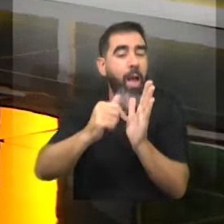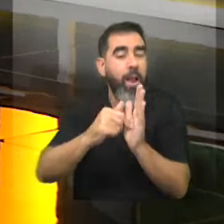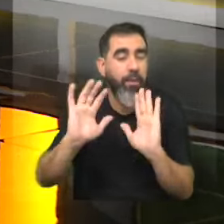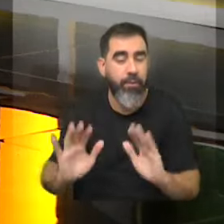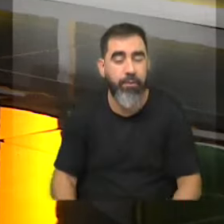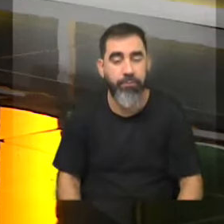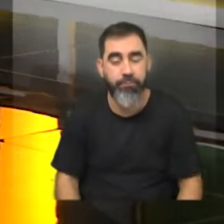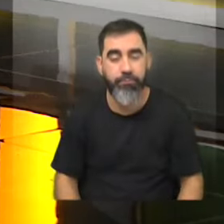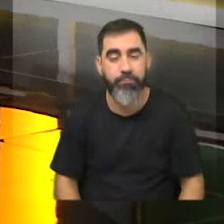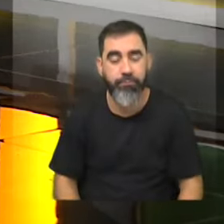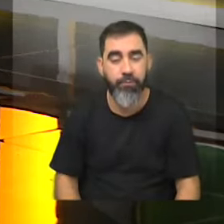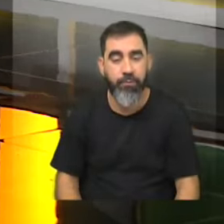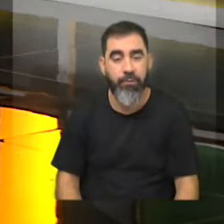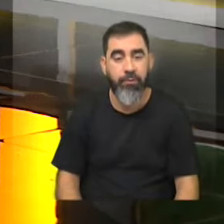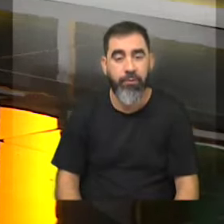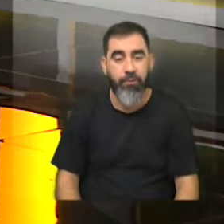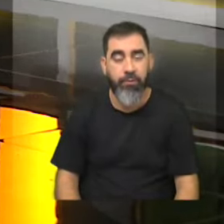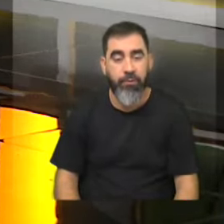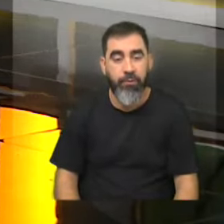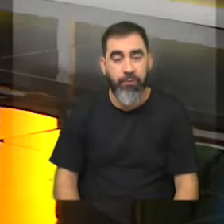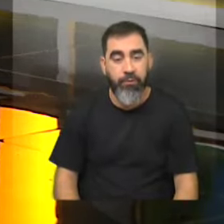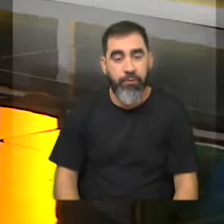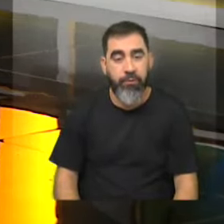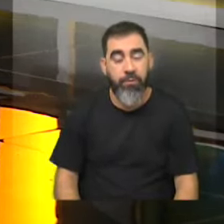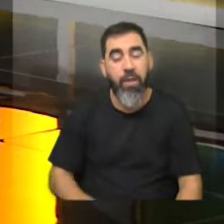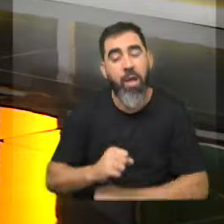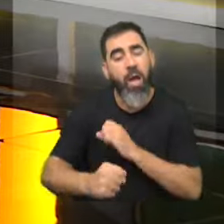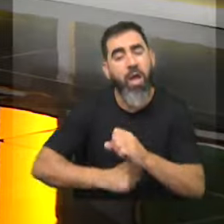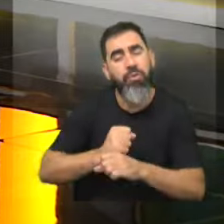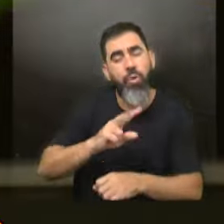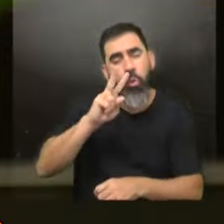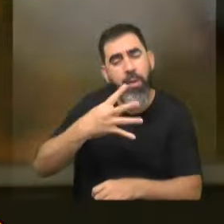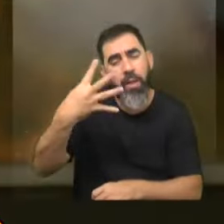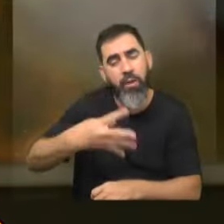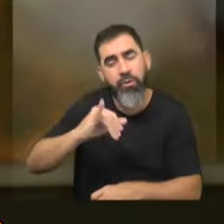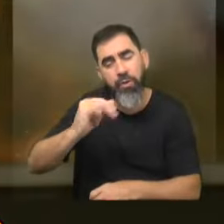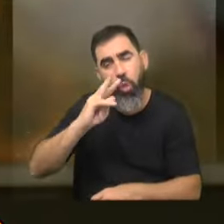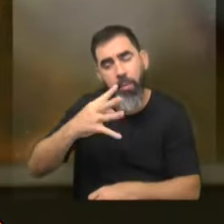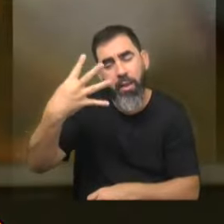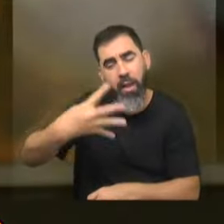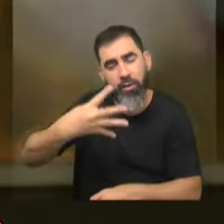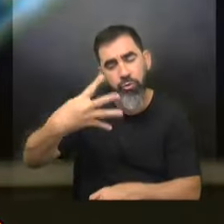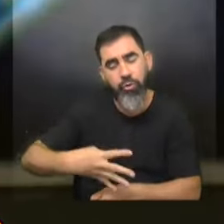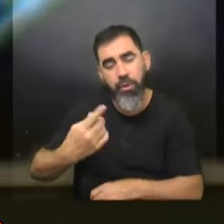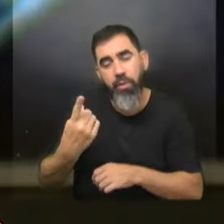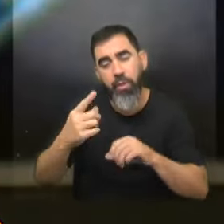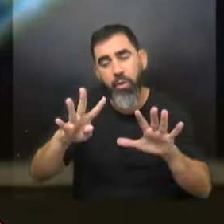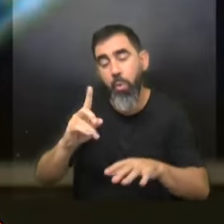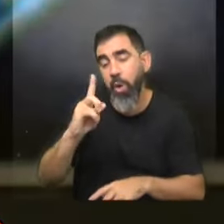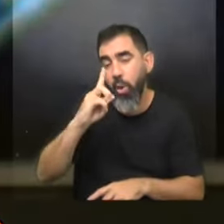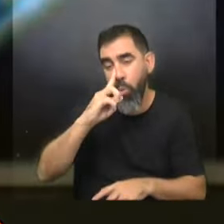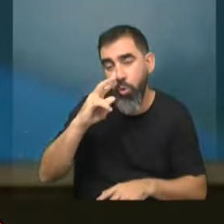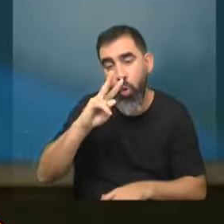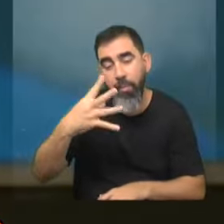órbita correcta. Ahí va. Está bien. Esto fue en el 2014. 2014, el 19 de junio